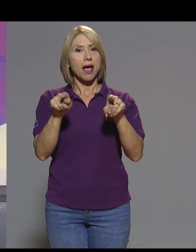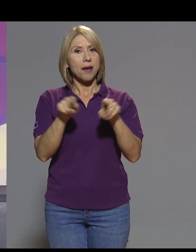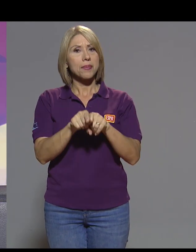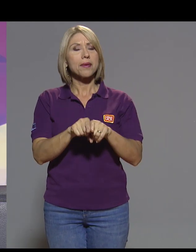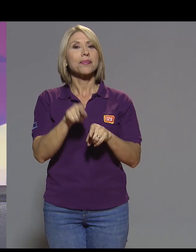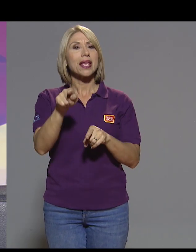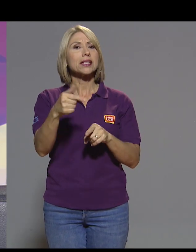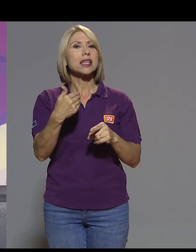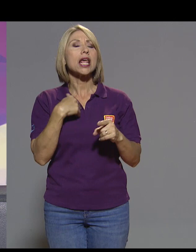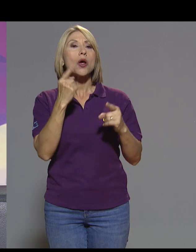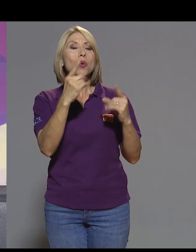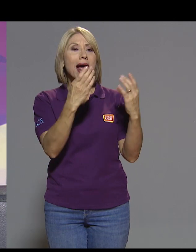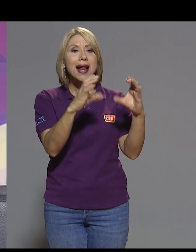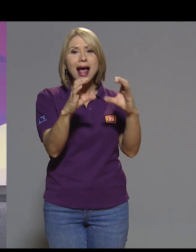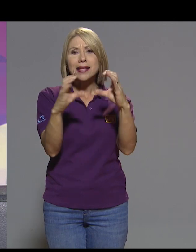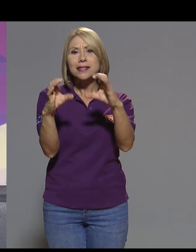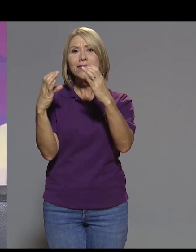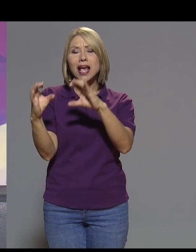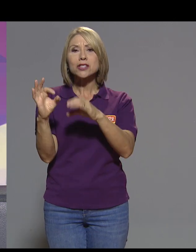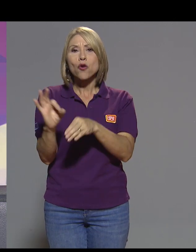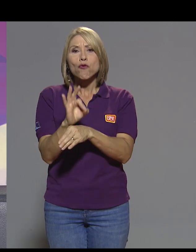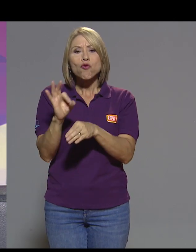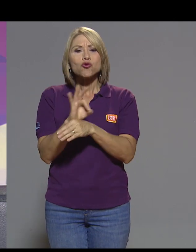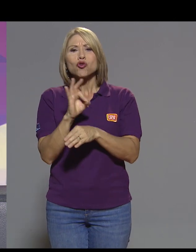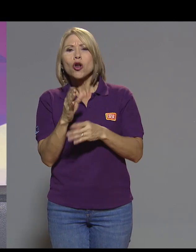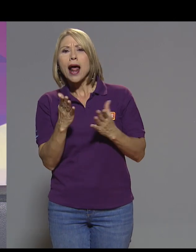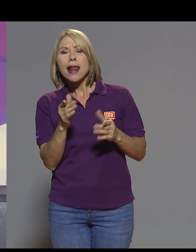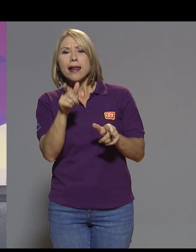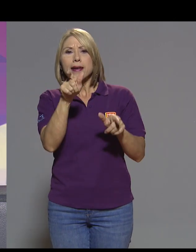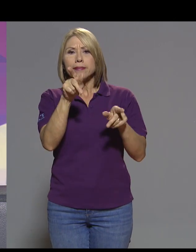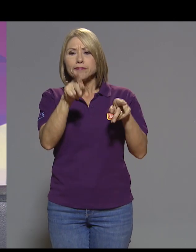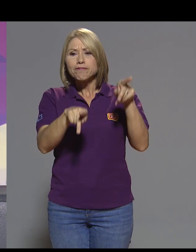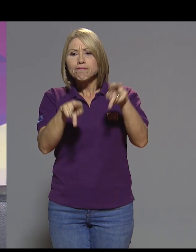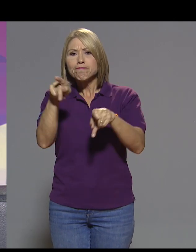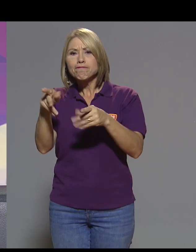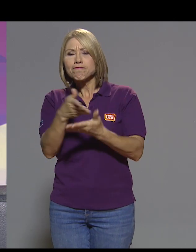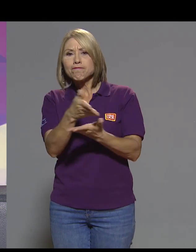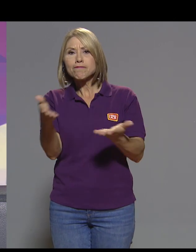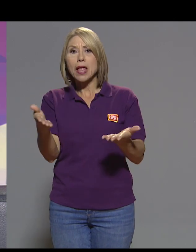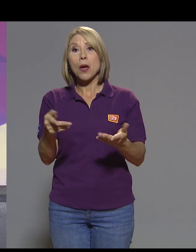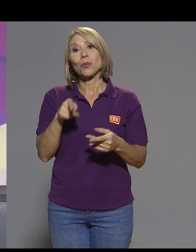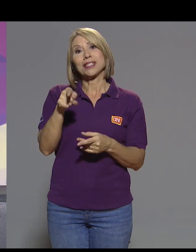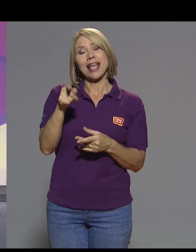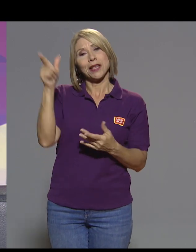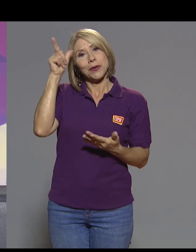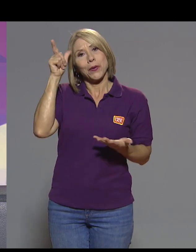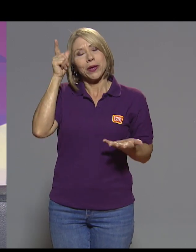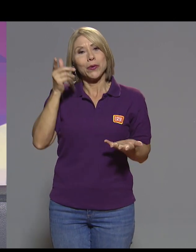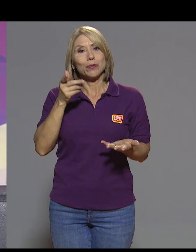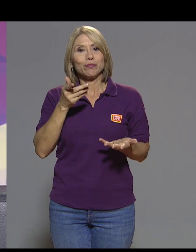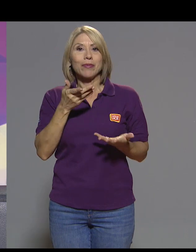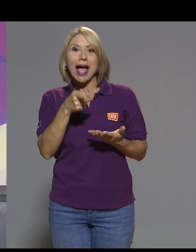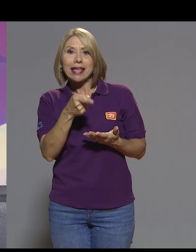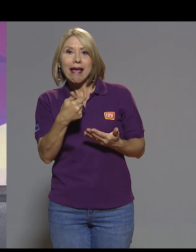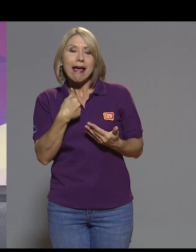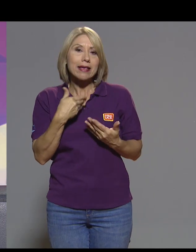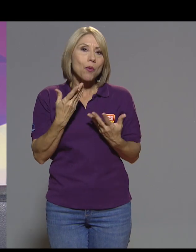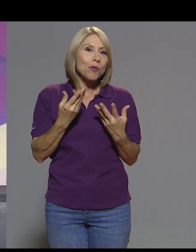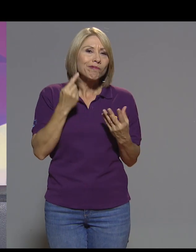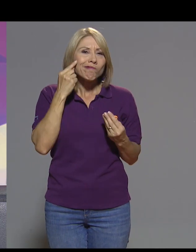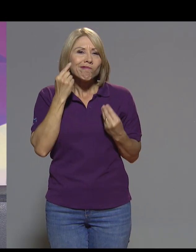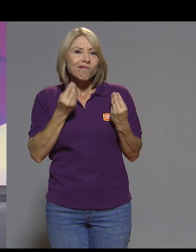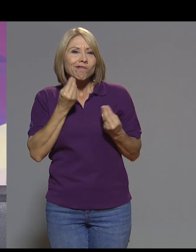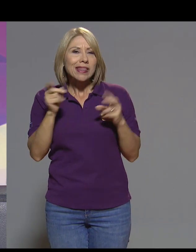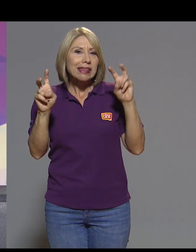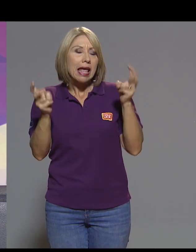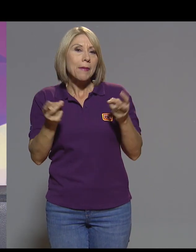también tiene lo que la clasificación funcional y bueno y obviamente es un asunto de presupuestos verdad más que